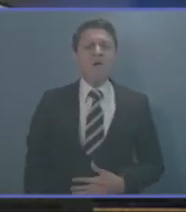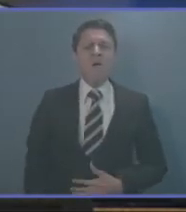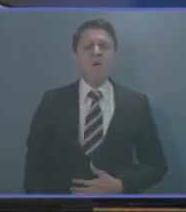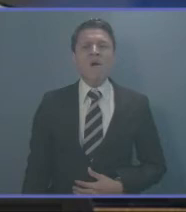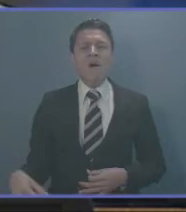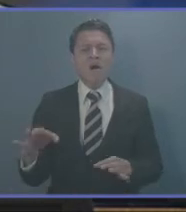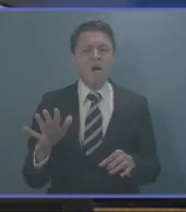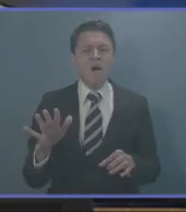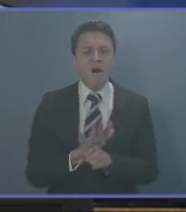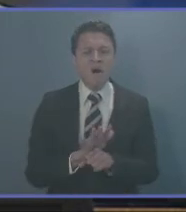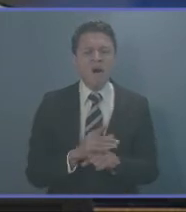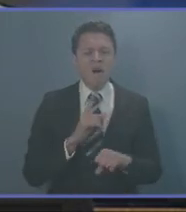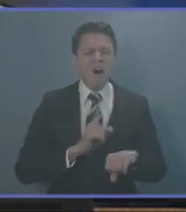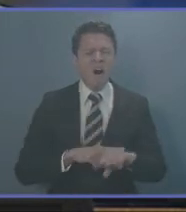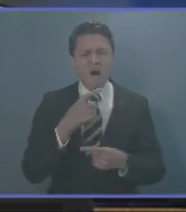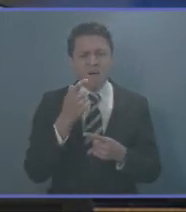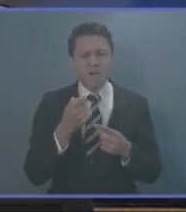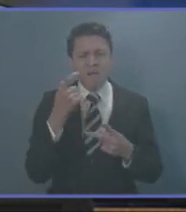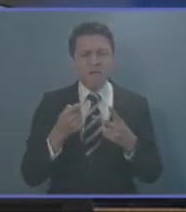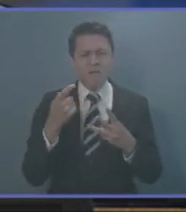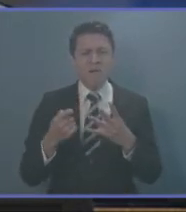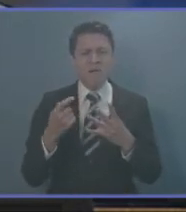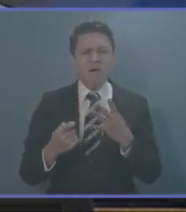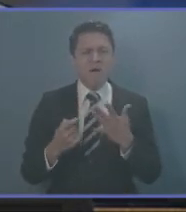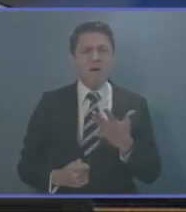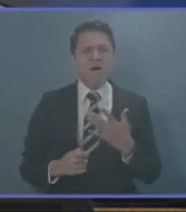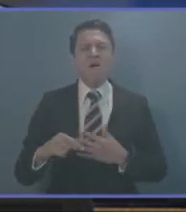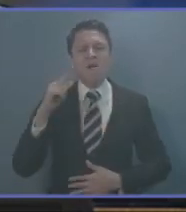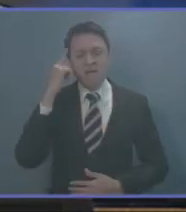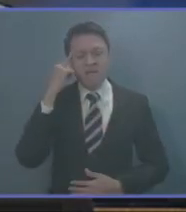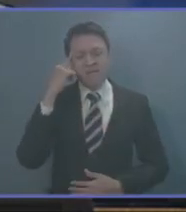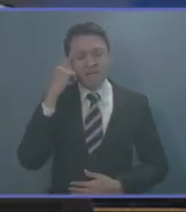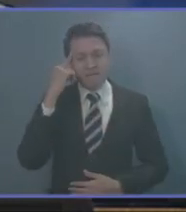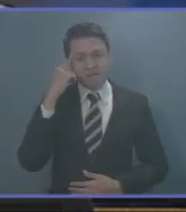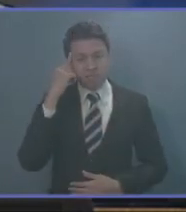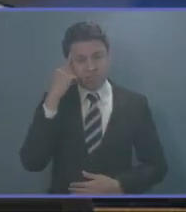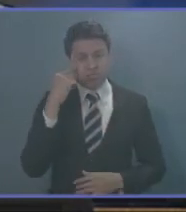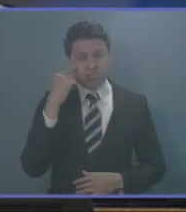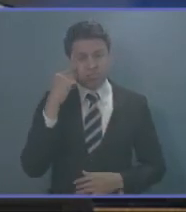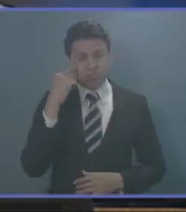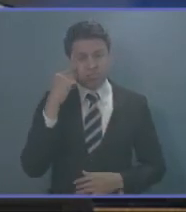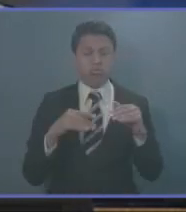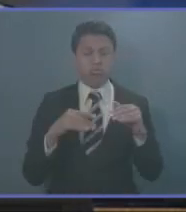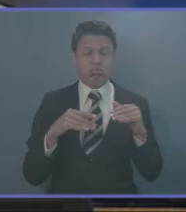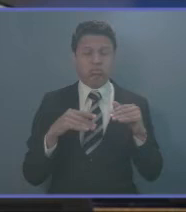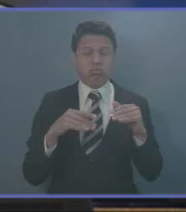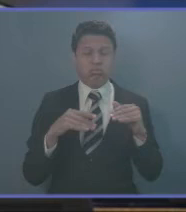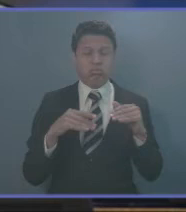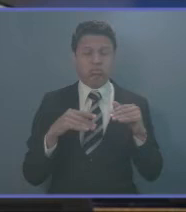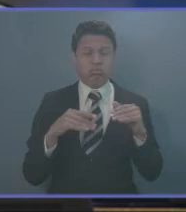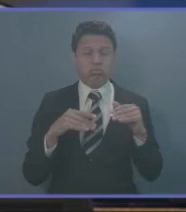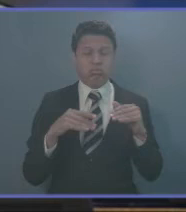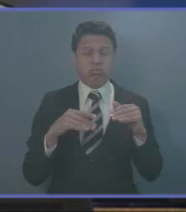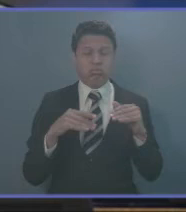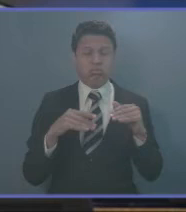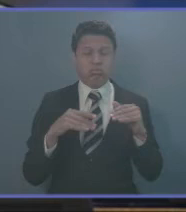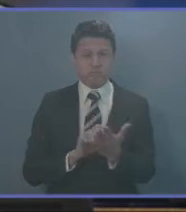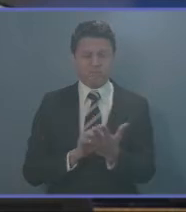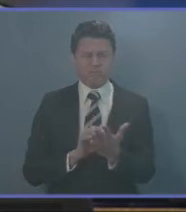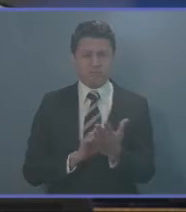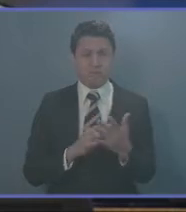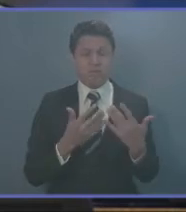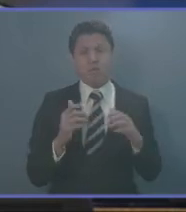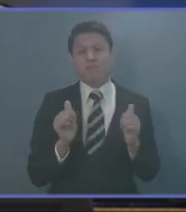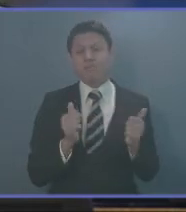se determinarán por periodos mensuales, tomando como base para el cálculo del anticipo el capital contable declarado